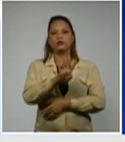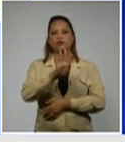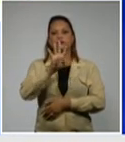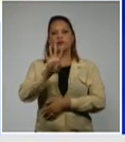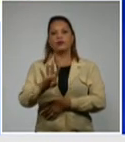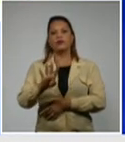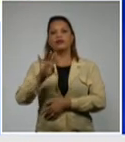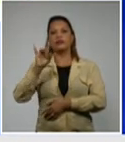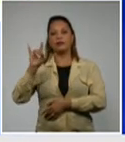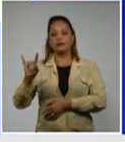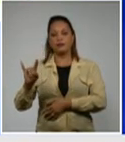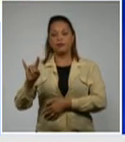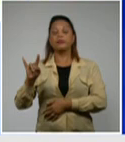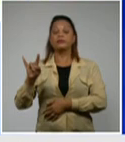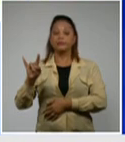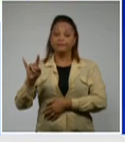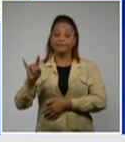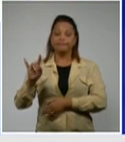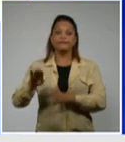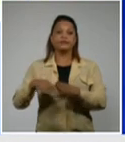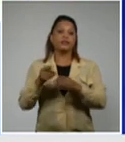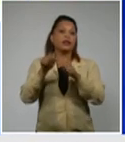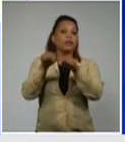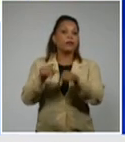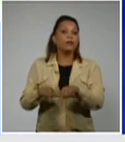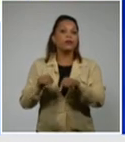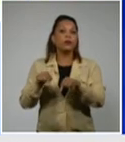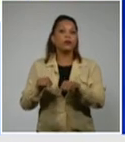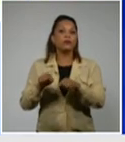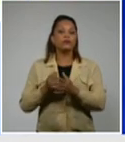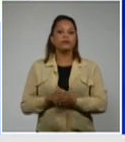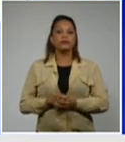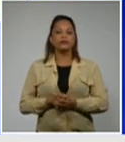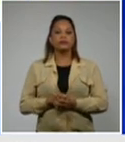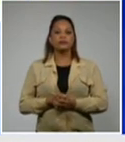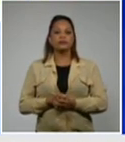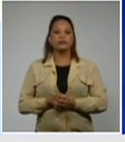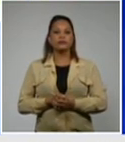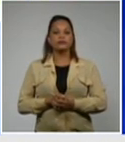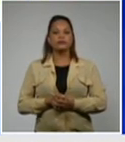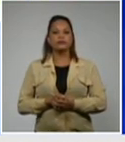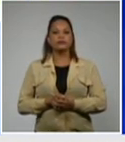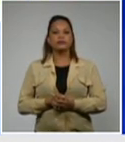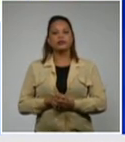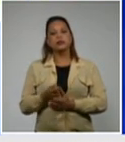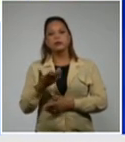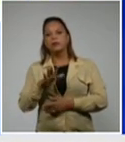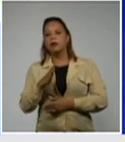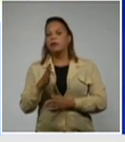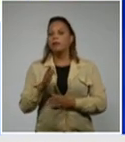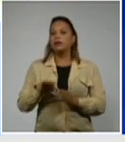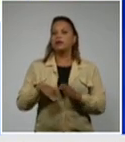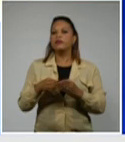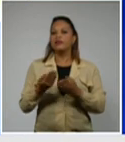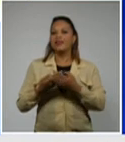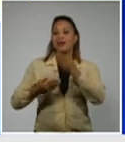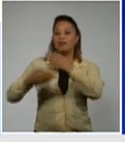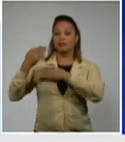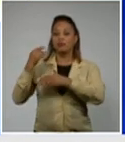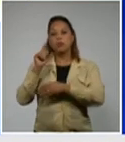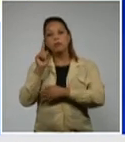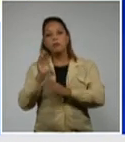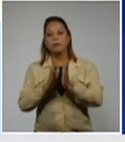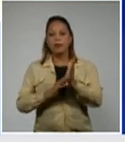449 en el día de hoy, y como ocurre desde hace prácticamente un mes, con